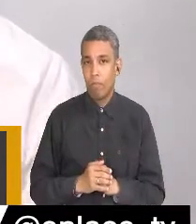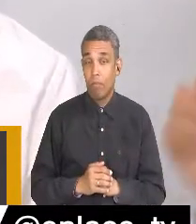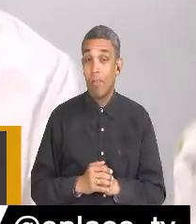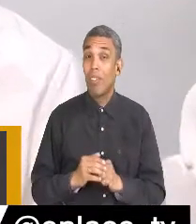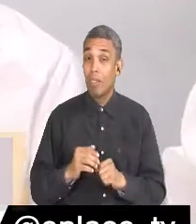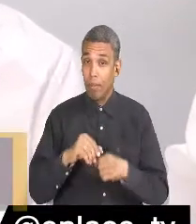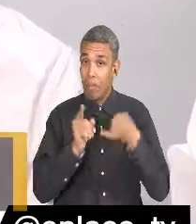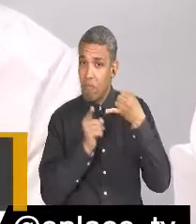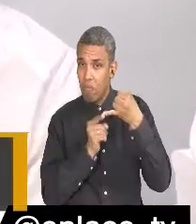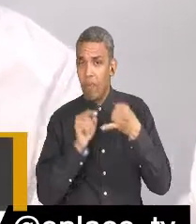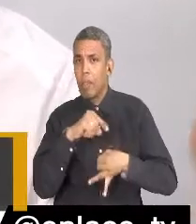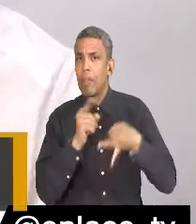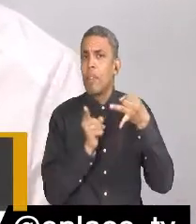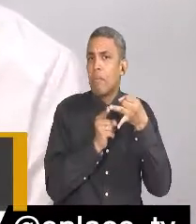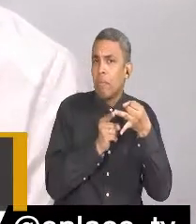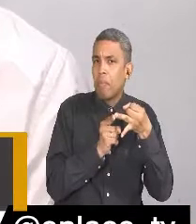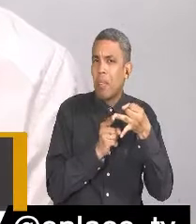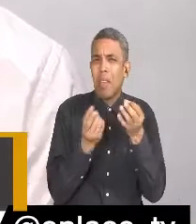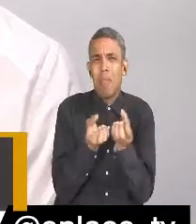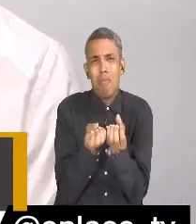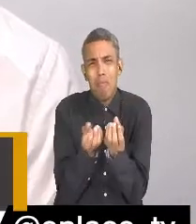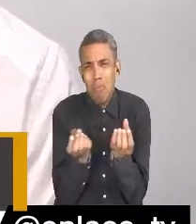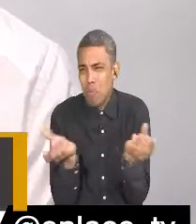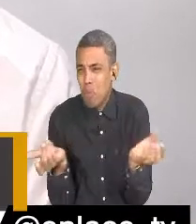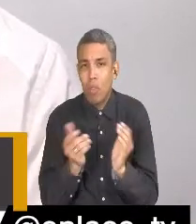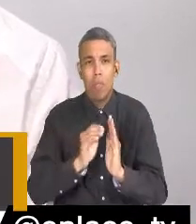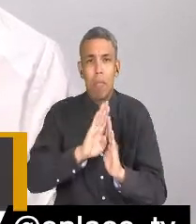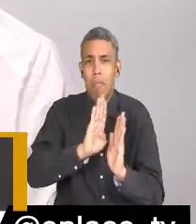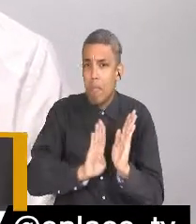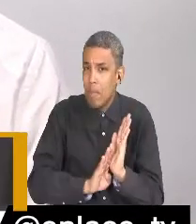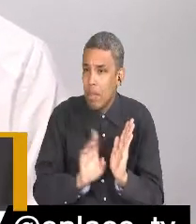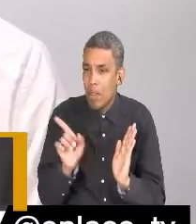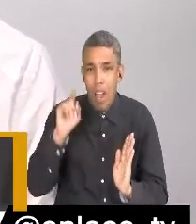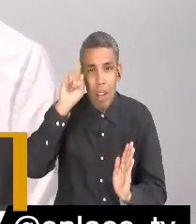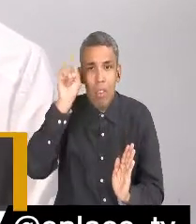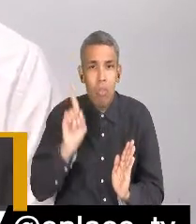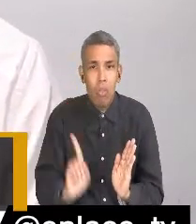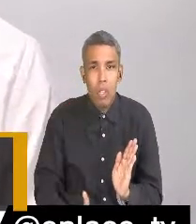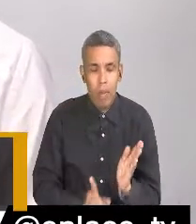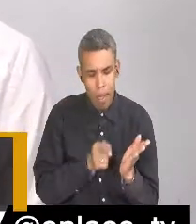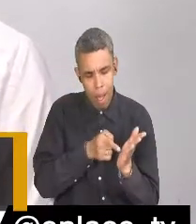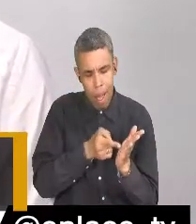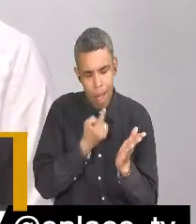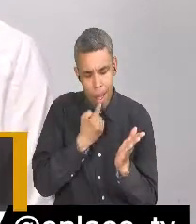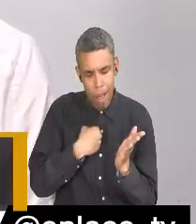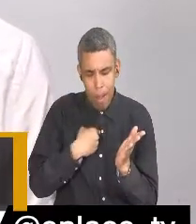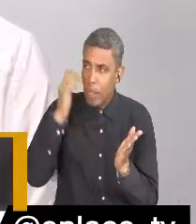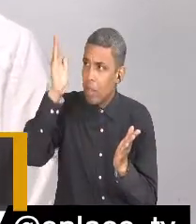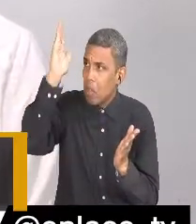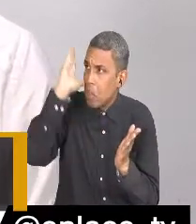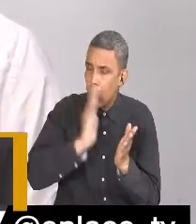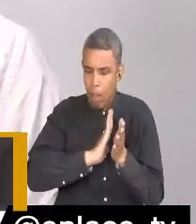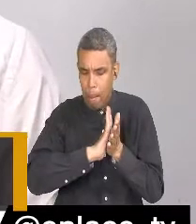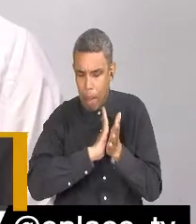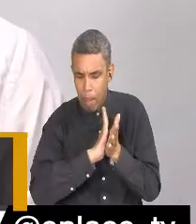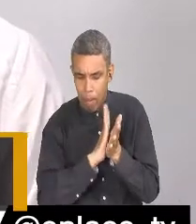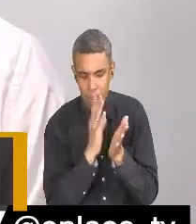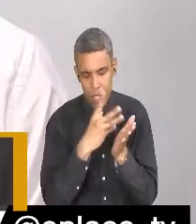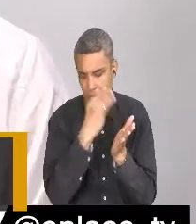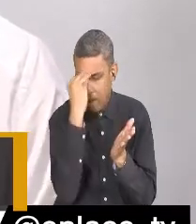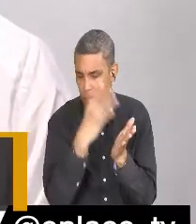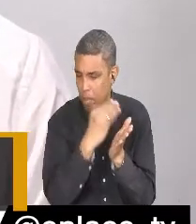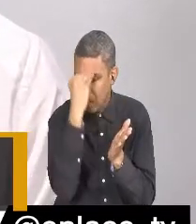violando una ley divina va a encontrar la paz, va a encontrar una solución, y es una ignorancia total que hay sobre este sentido. Pero a través de